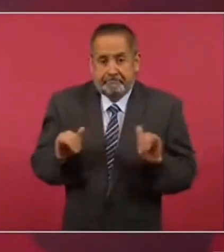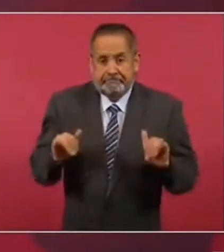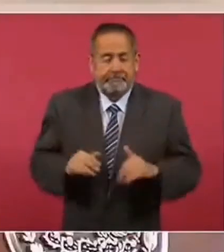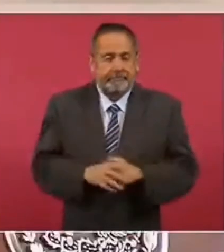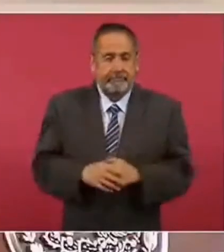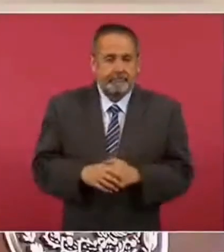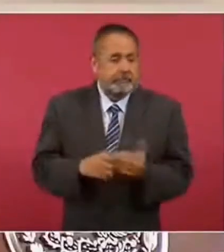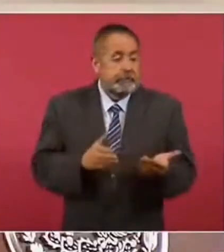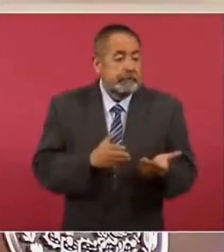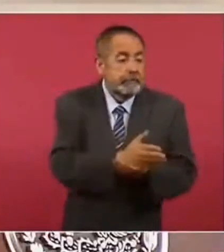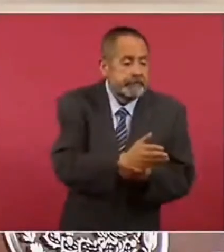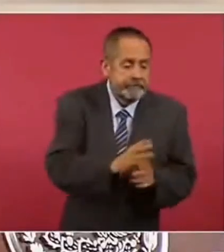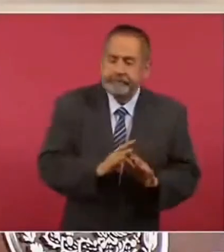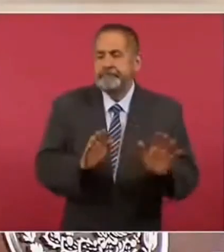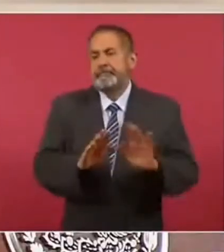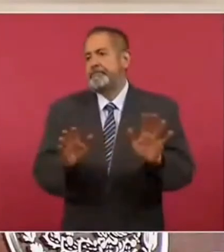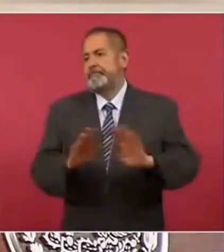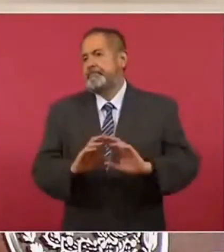No nos metemos.